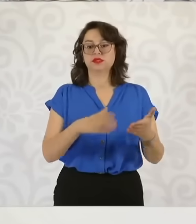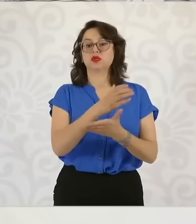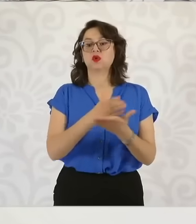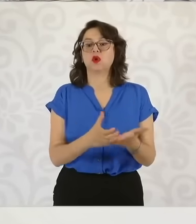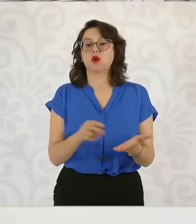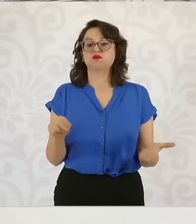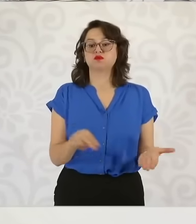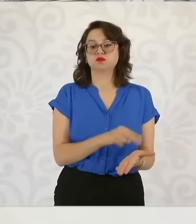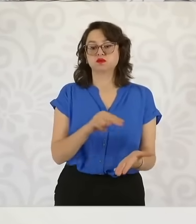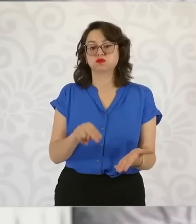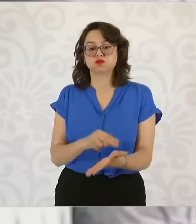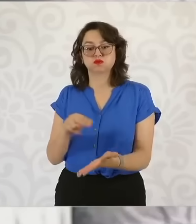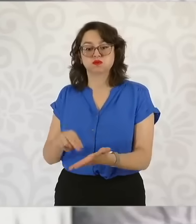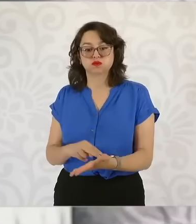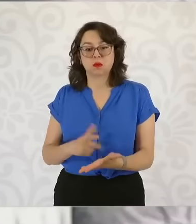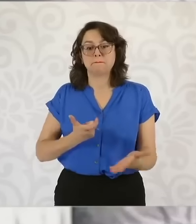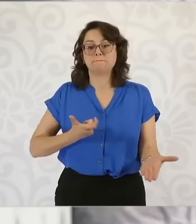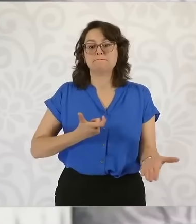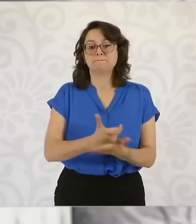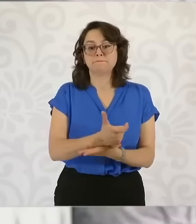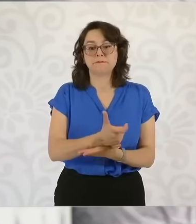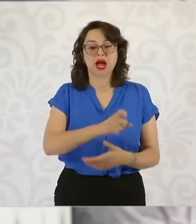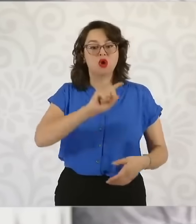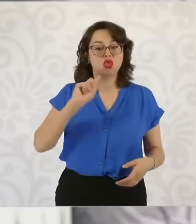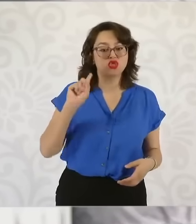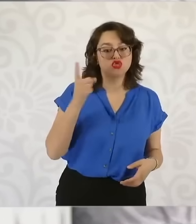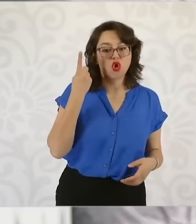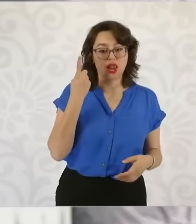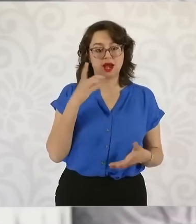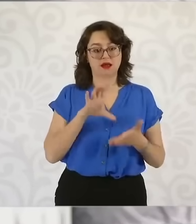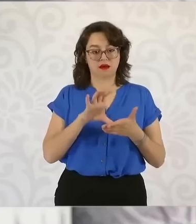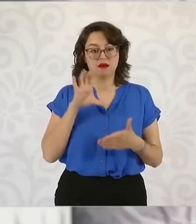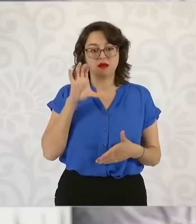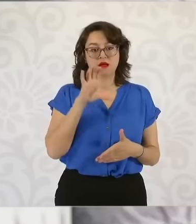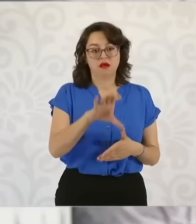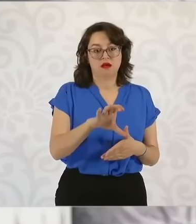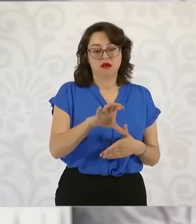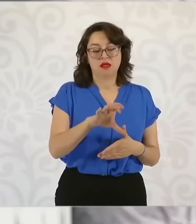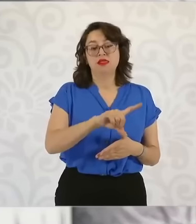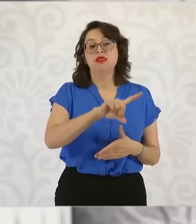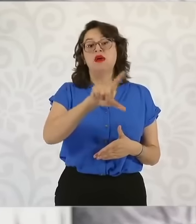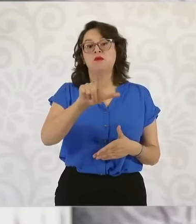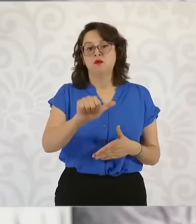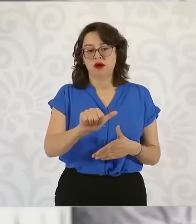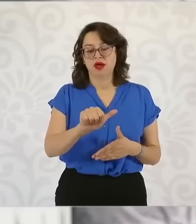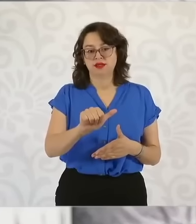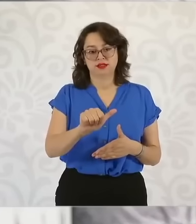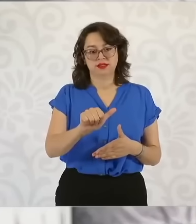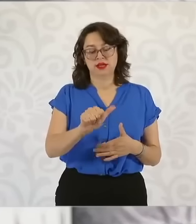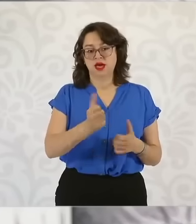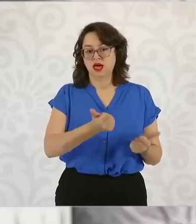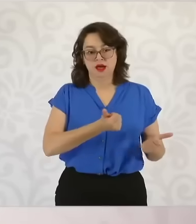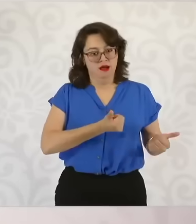dólares, los cobraban en dólares, los sacaban del